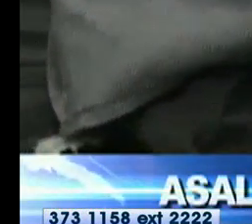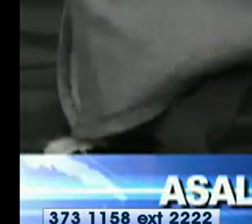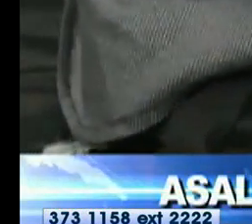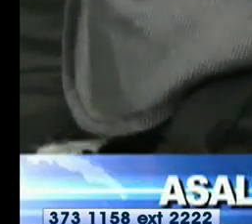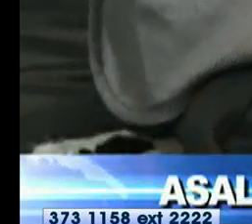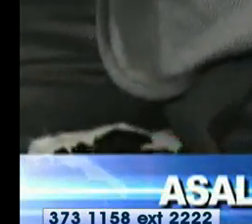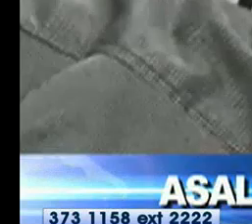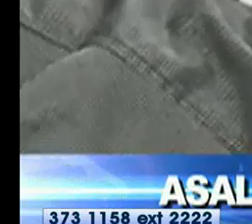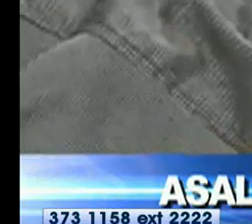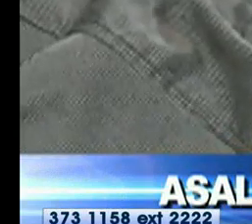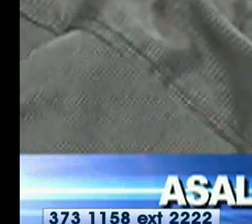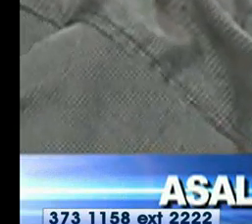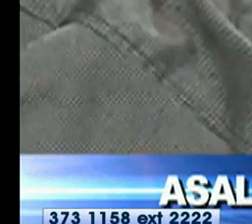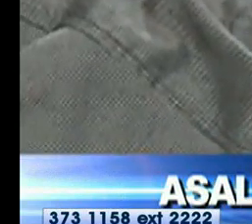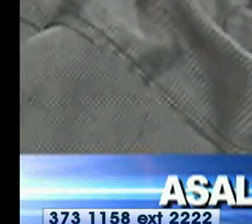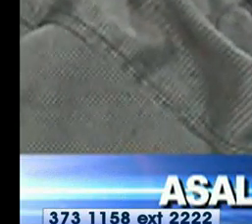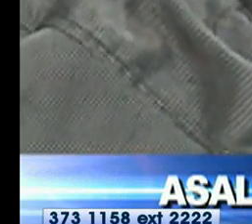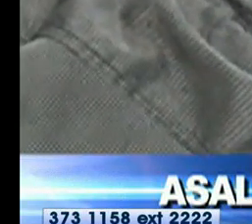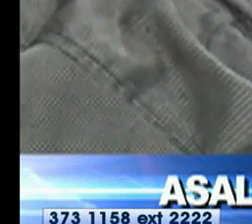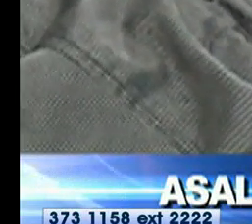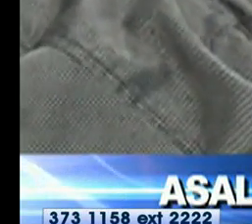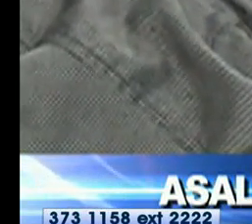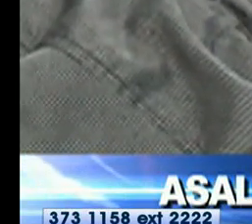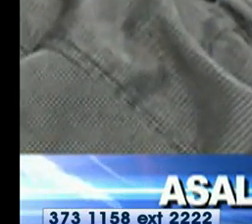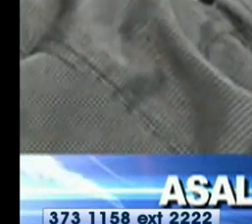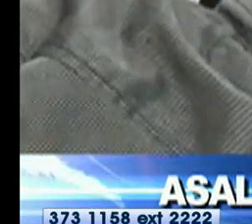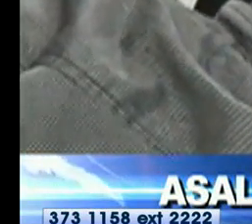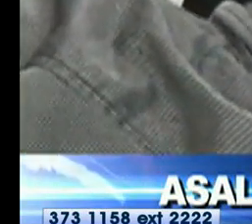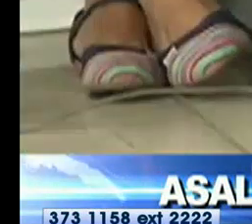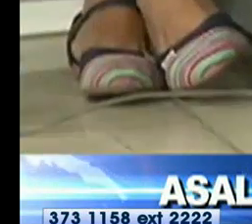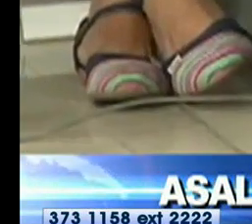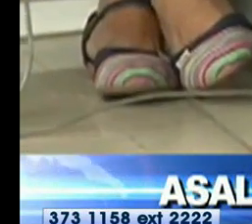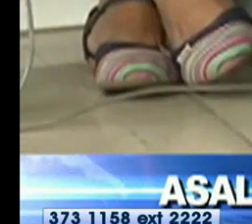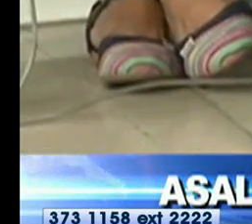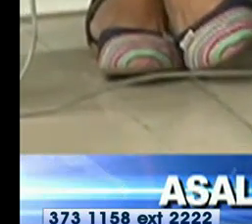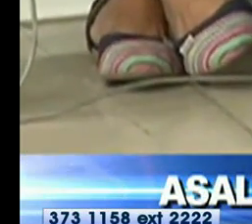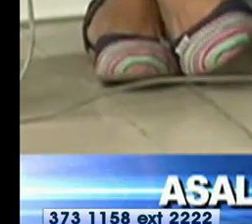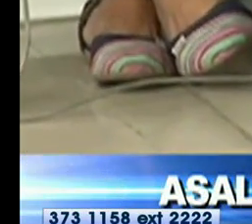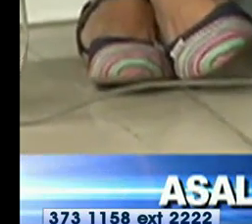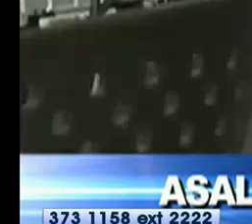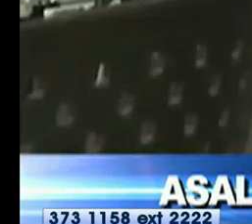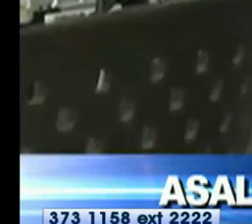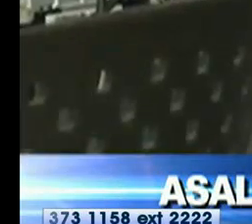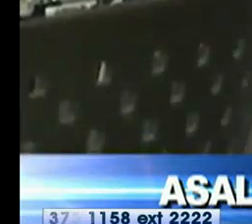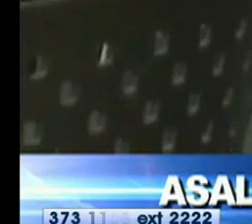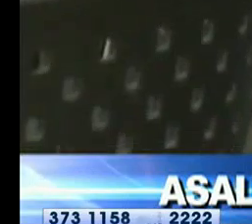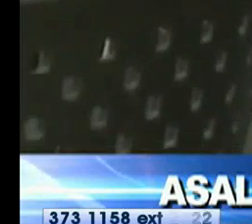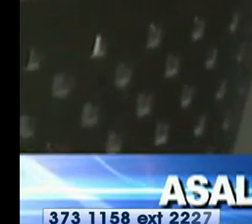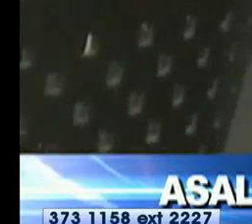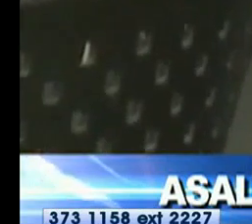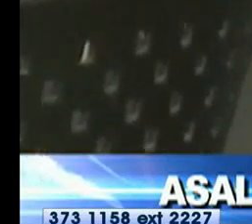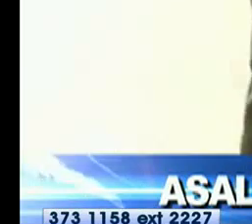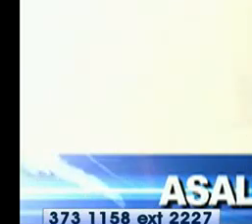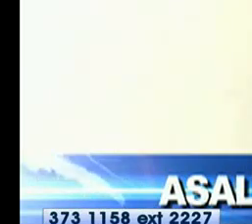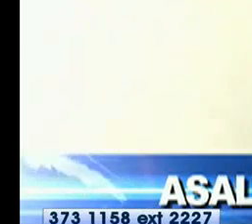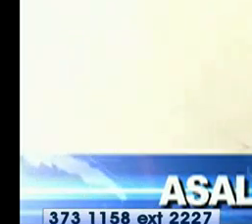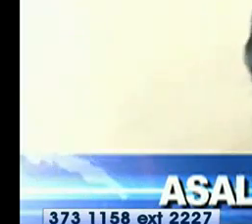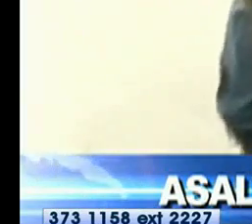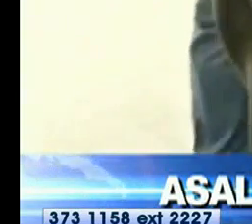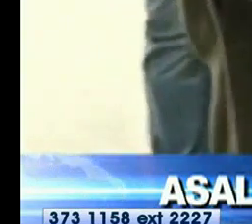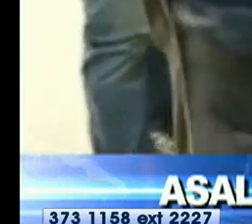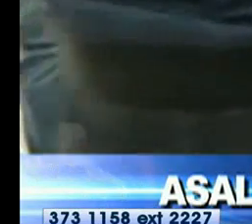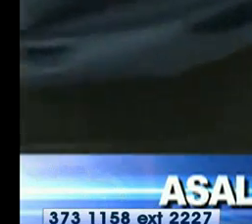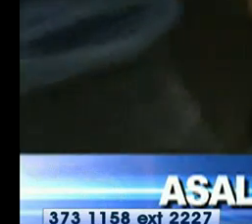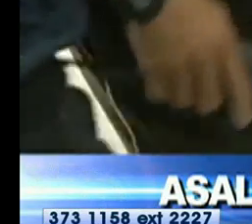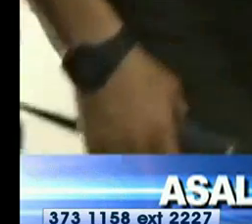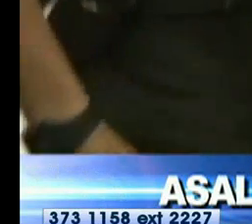Más adelante, supuestos delincuentes intentaron asaltar a un taxista con una pistola de